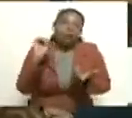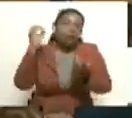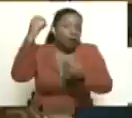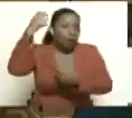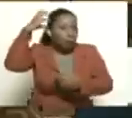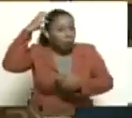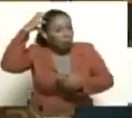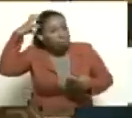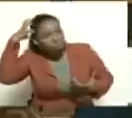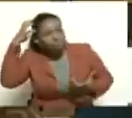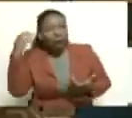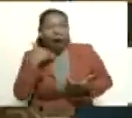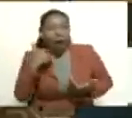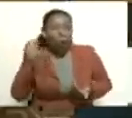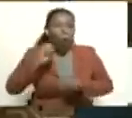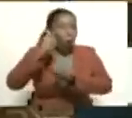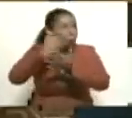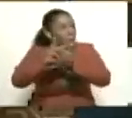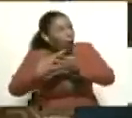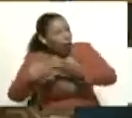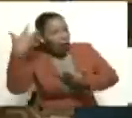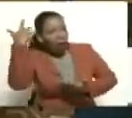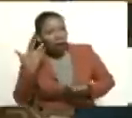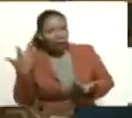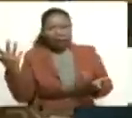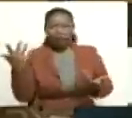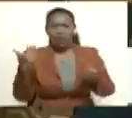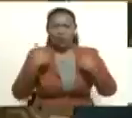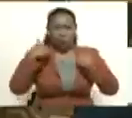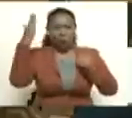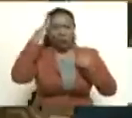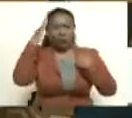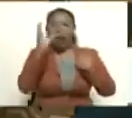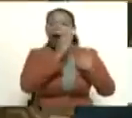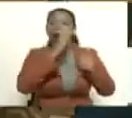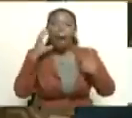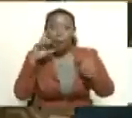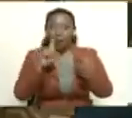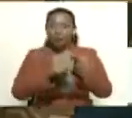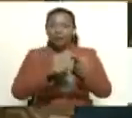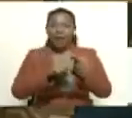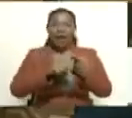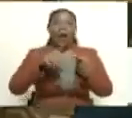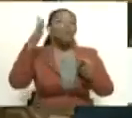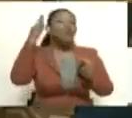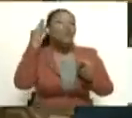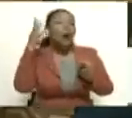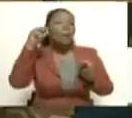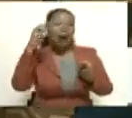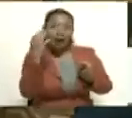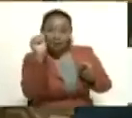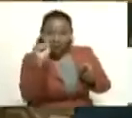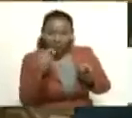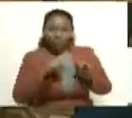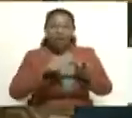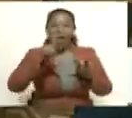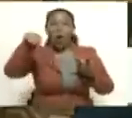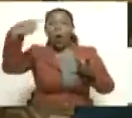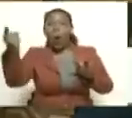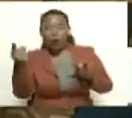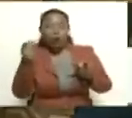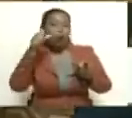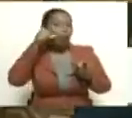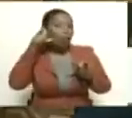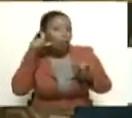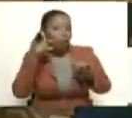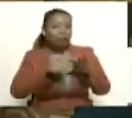una hemorragia o un traumatismo. Y que yo sepa, ni Capriles Radonsky, ni María Corina Machado, ni Manuel Rosales se